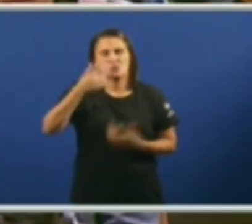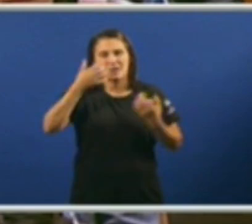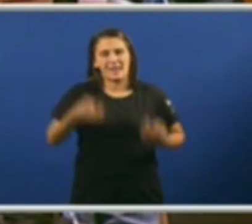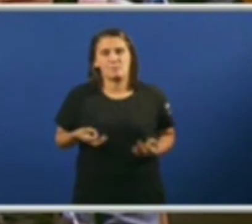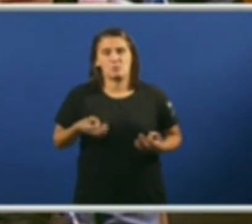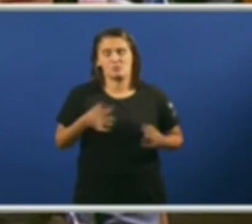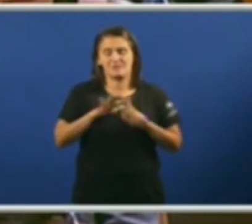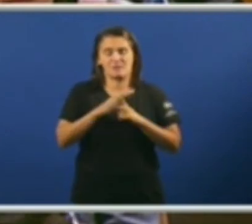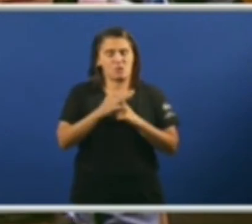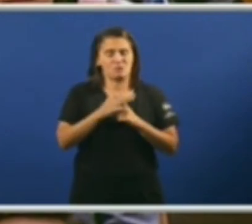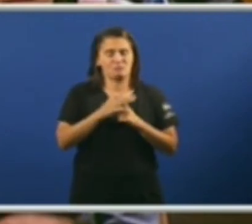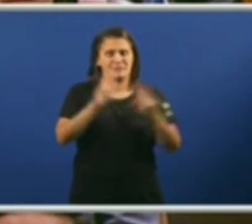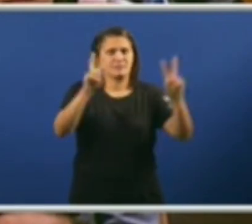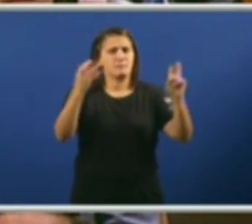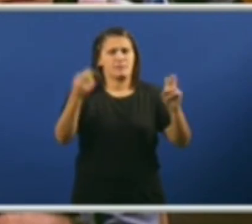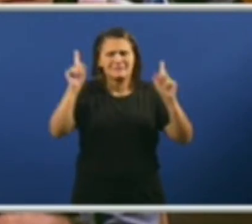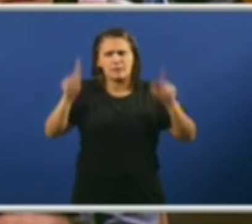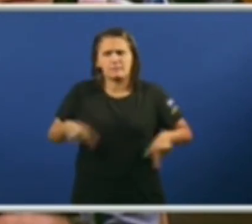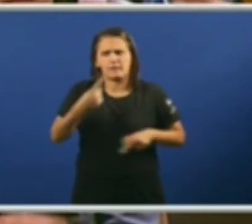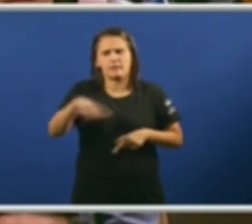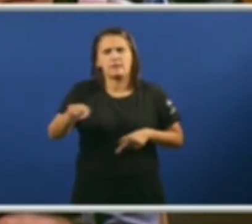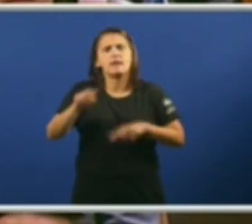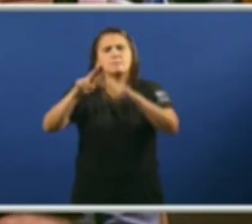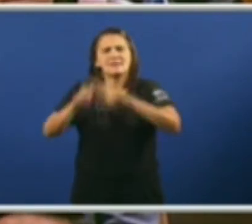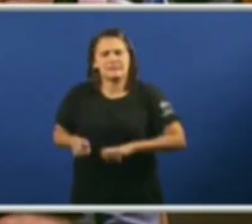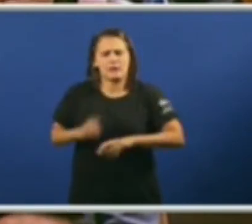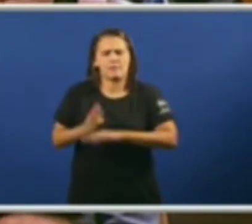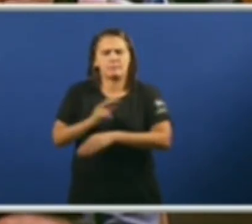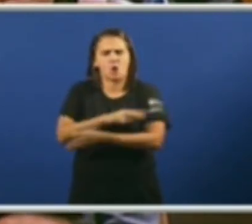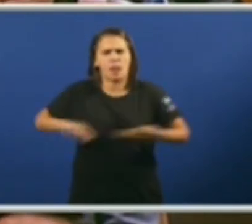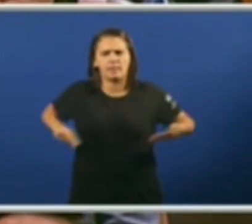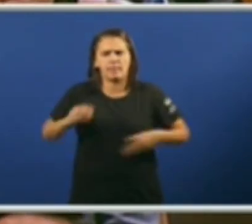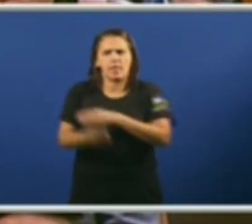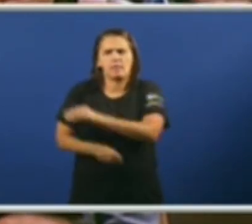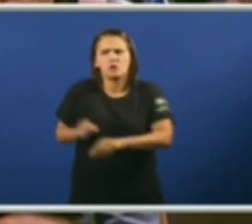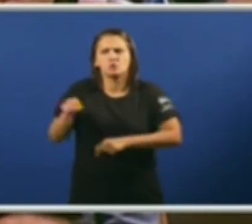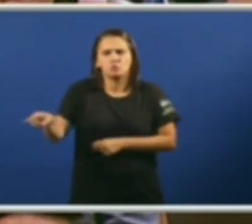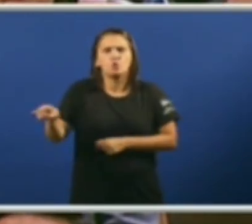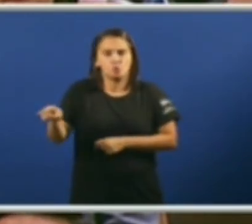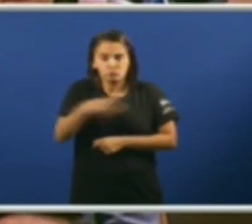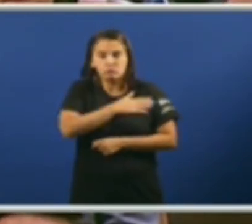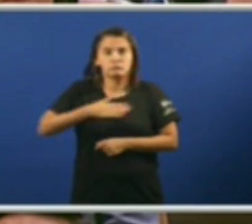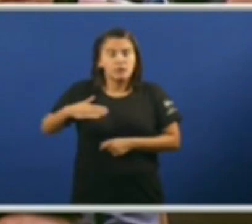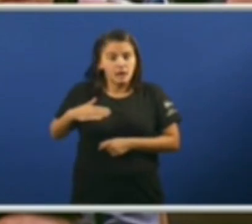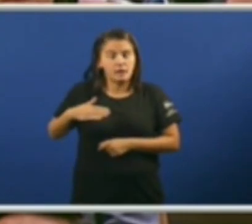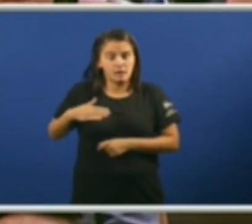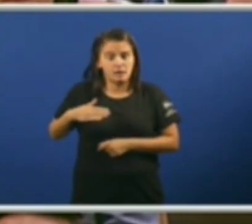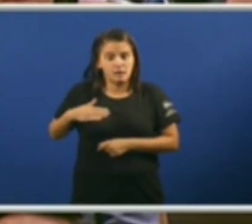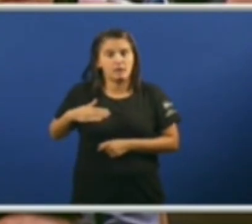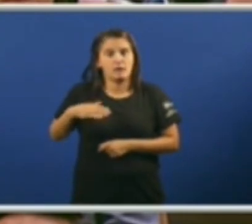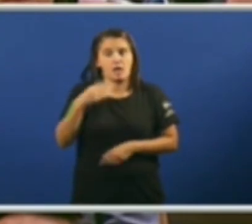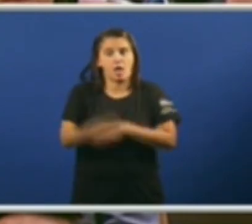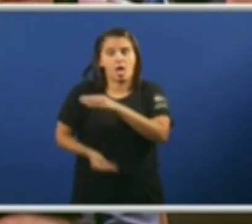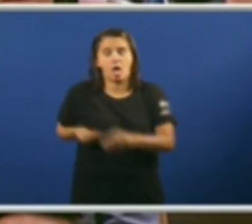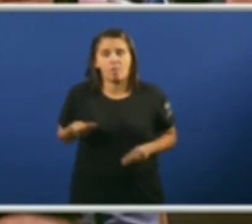que un tema así tamén debe de investigarse no Parlamento de Galiza. Está vostede disposto ou non a que